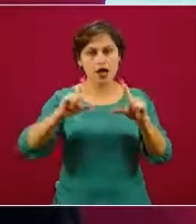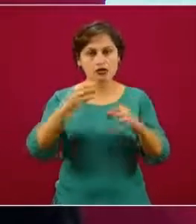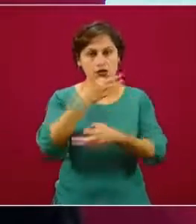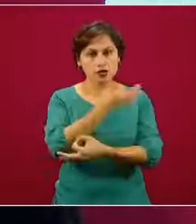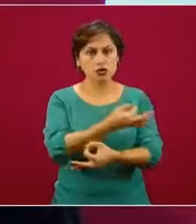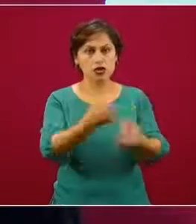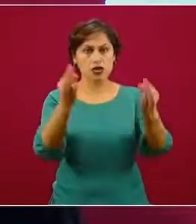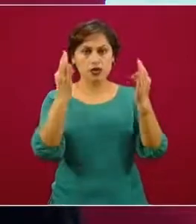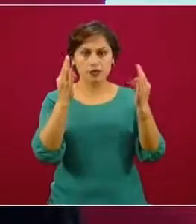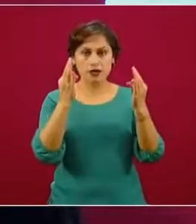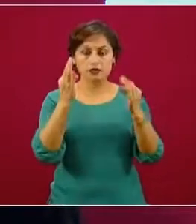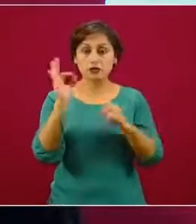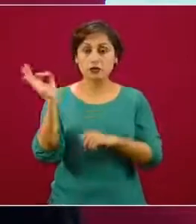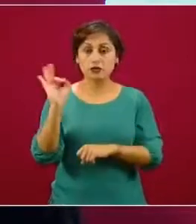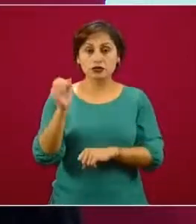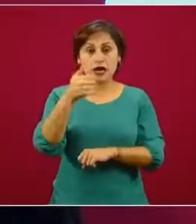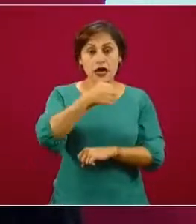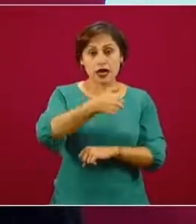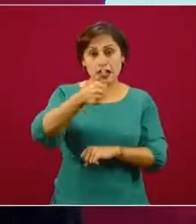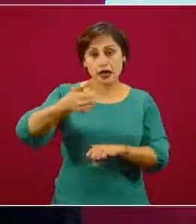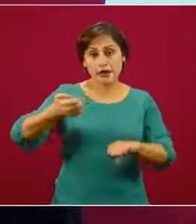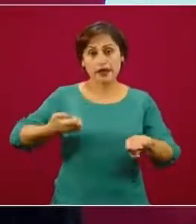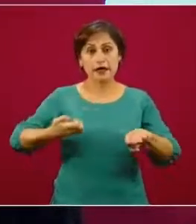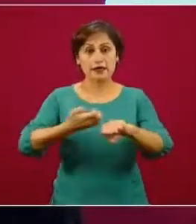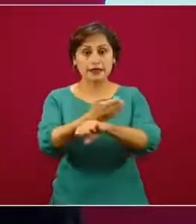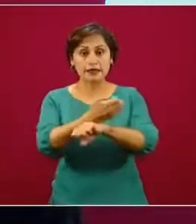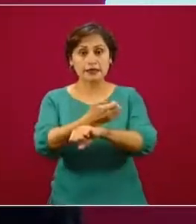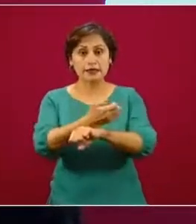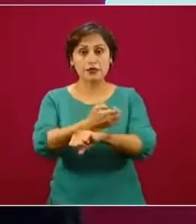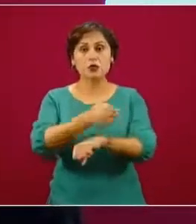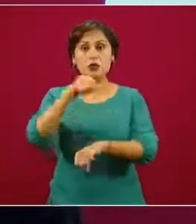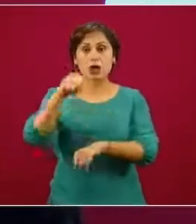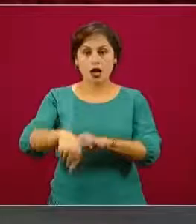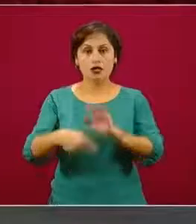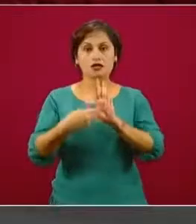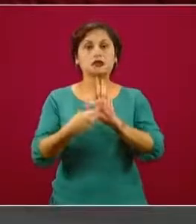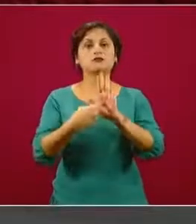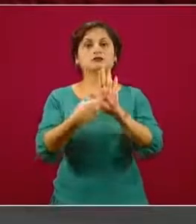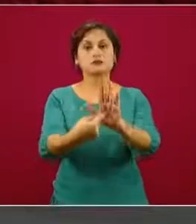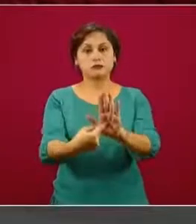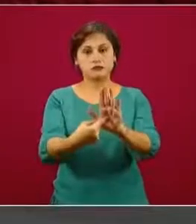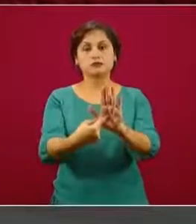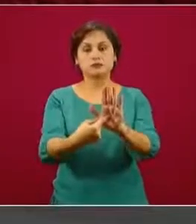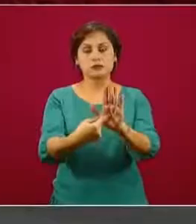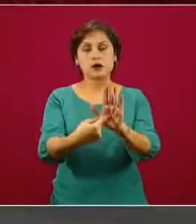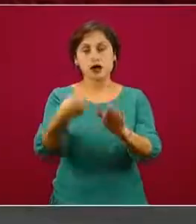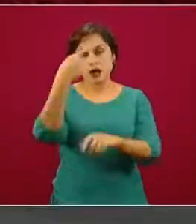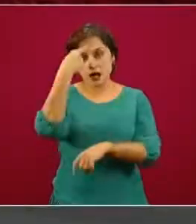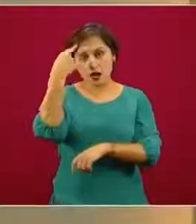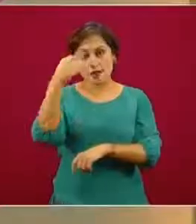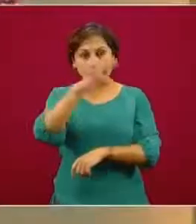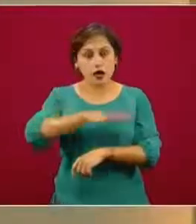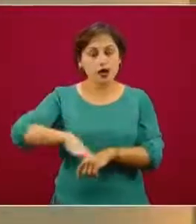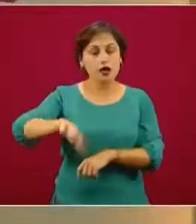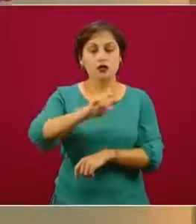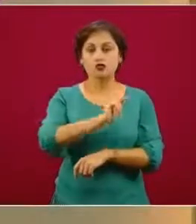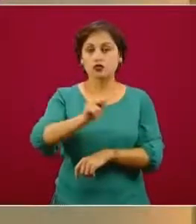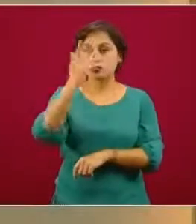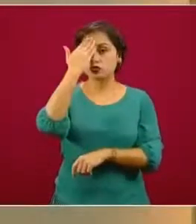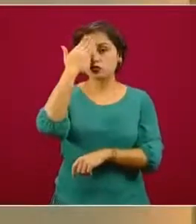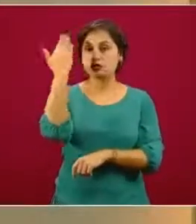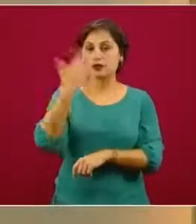intensa transmisión de la enfermedad, aquí lo vamos a estar presentando y estaremos mostrando cuál es el momento